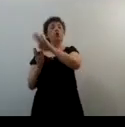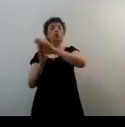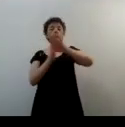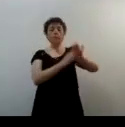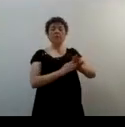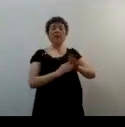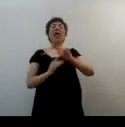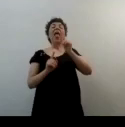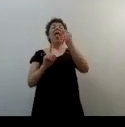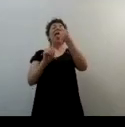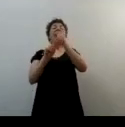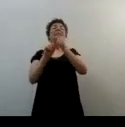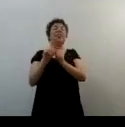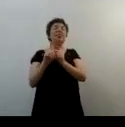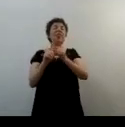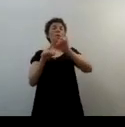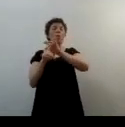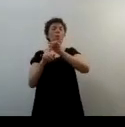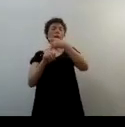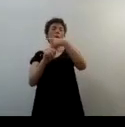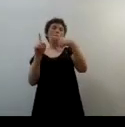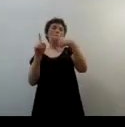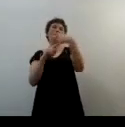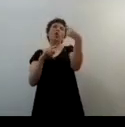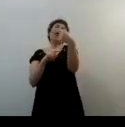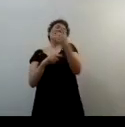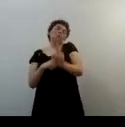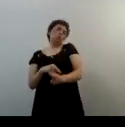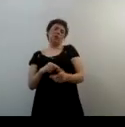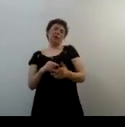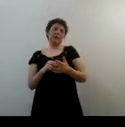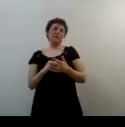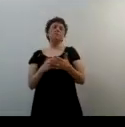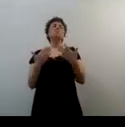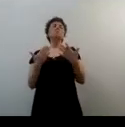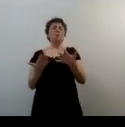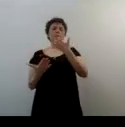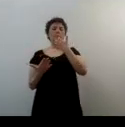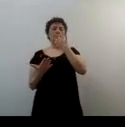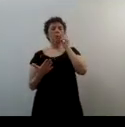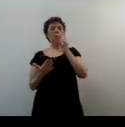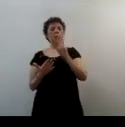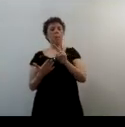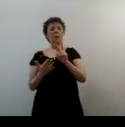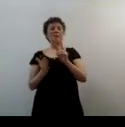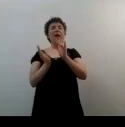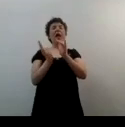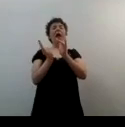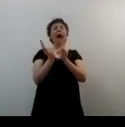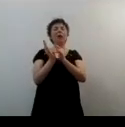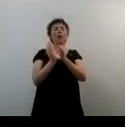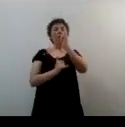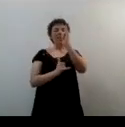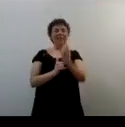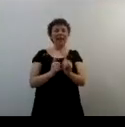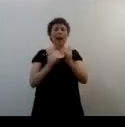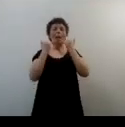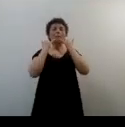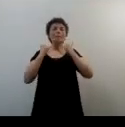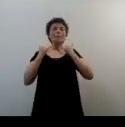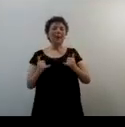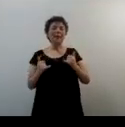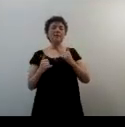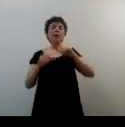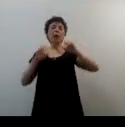glucémico medio que no es tan negativo, que no afecta tanto a la glucemia, como veis, es el arroz integral, la pasta, el maíz, o otras frutas